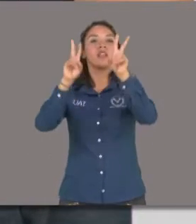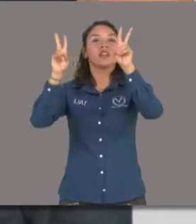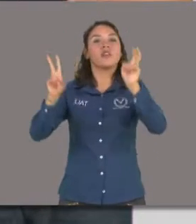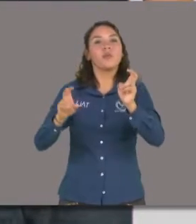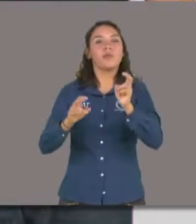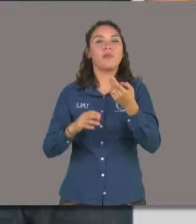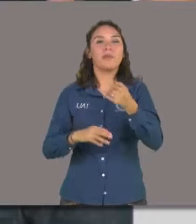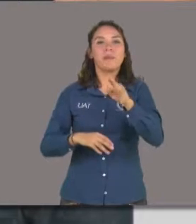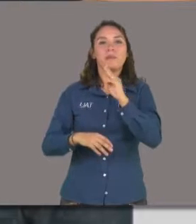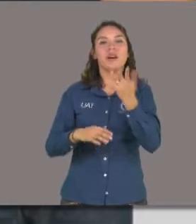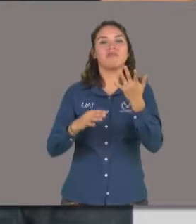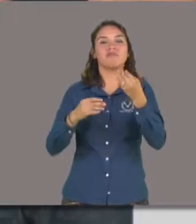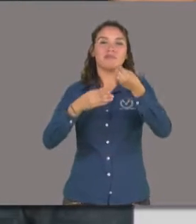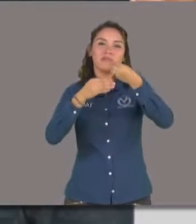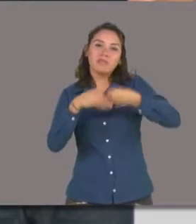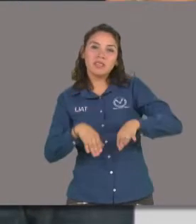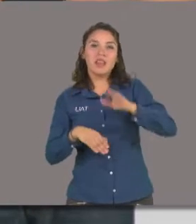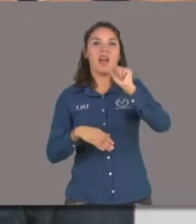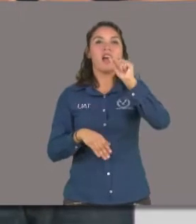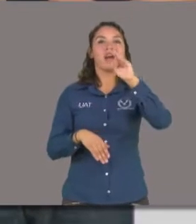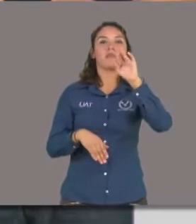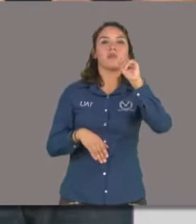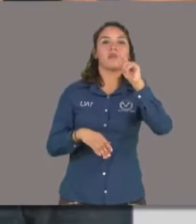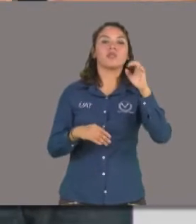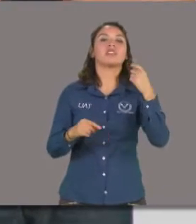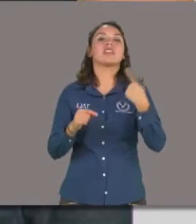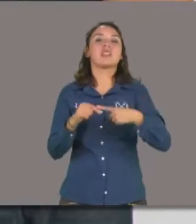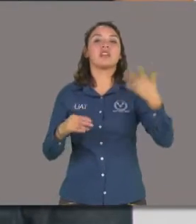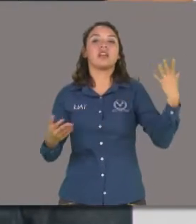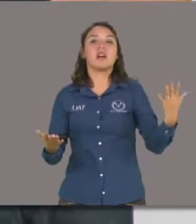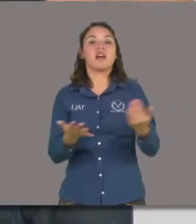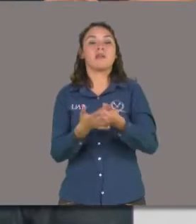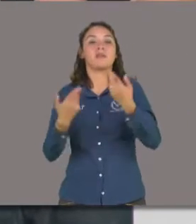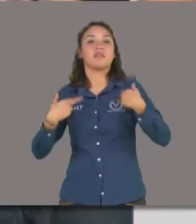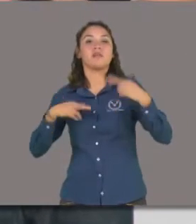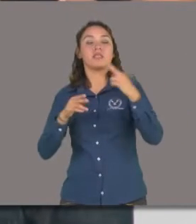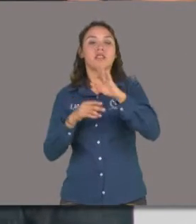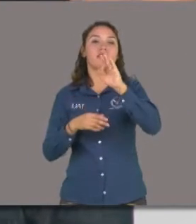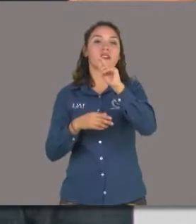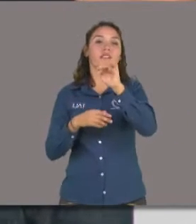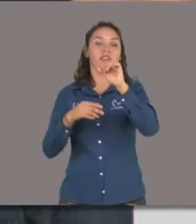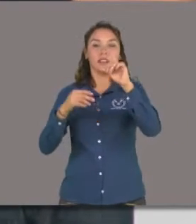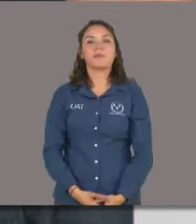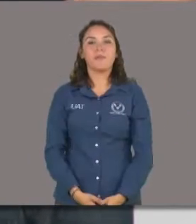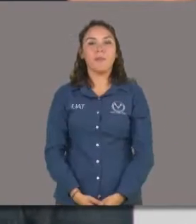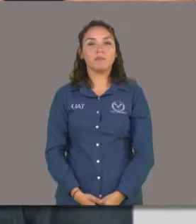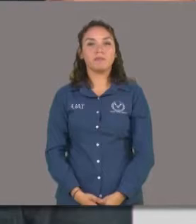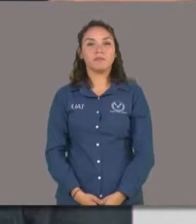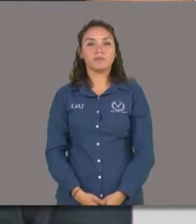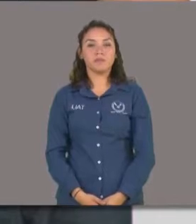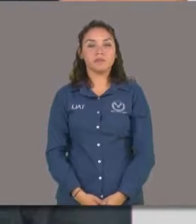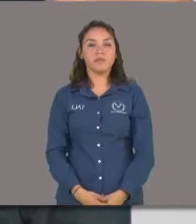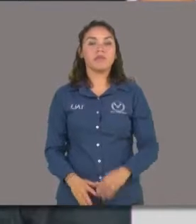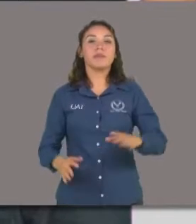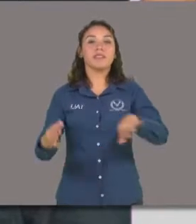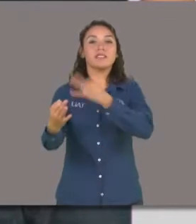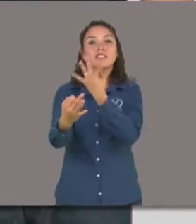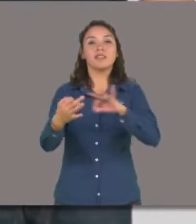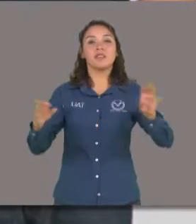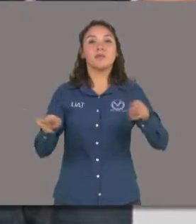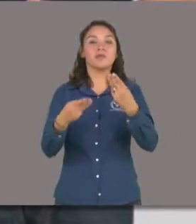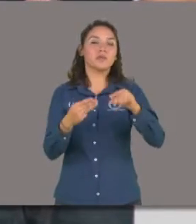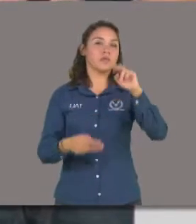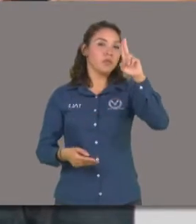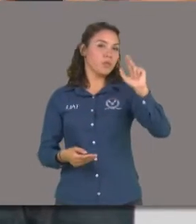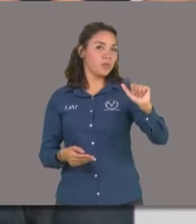Maternidad Subrogada, con posturas a favor donde resultó ganador el equipo representativo de la Facultad de Enfermería Tampico, esto en el marco del